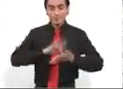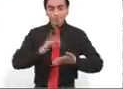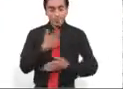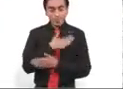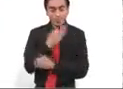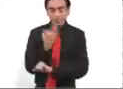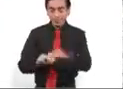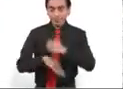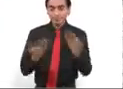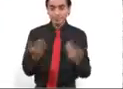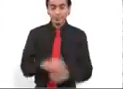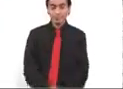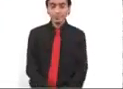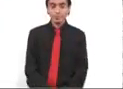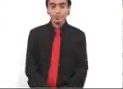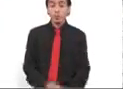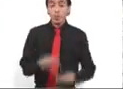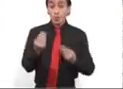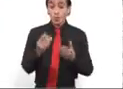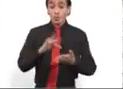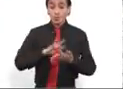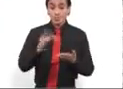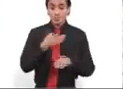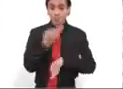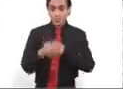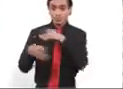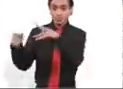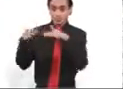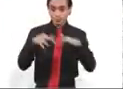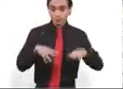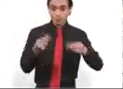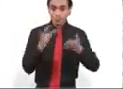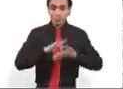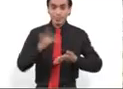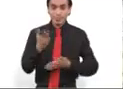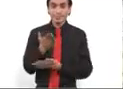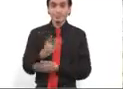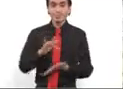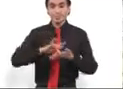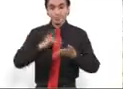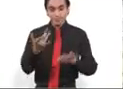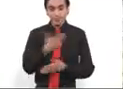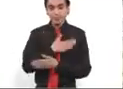gracias, buen día a todas y todos. Muchas gracias a todos por su asistencia. Gracias, buen día.